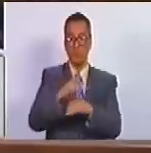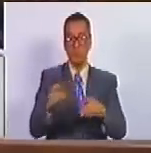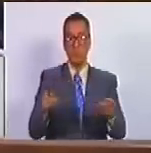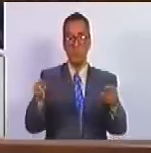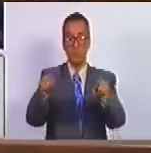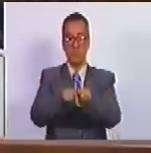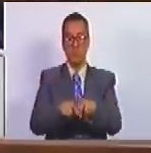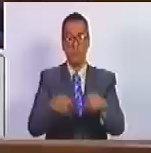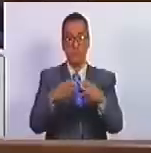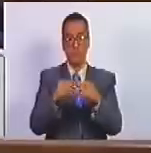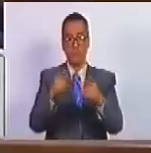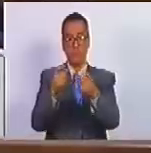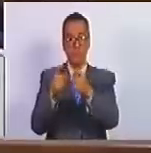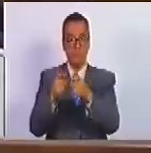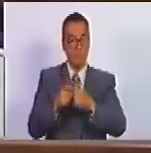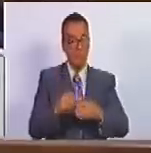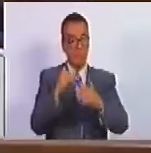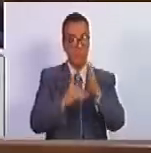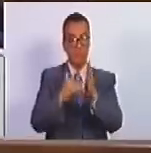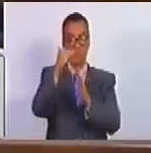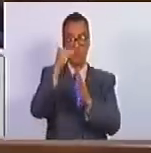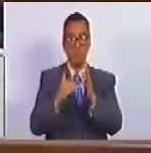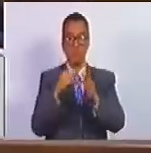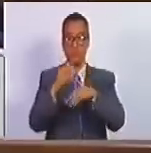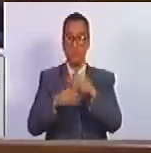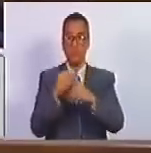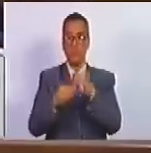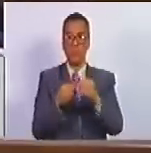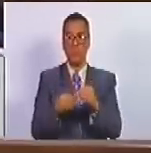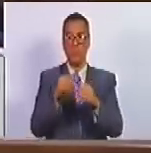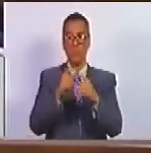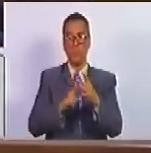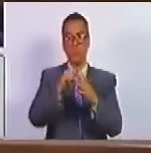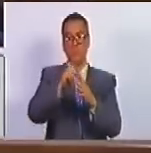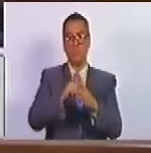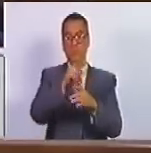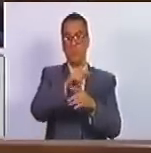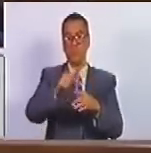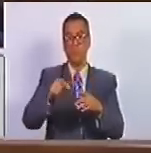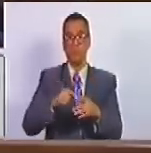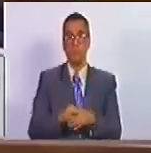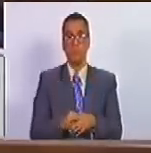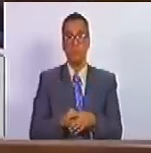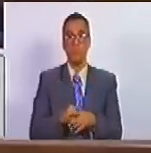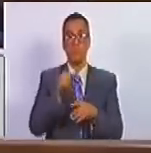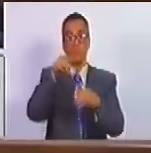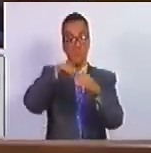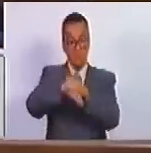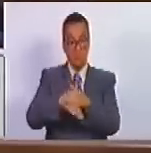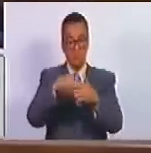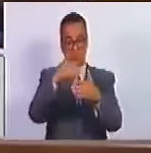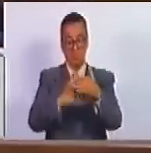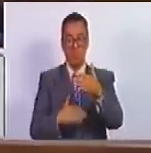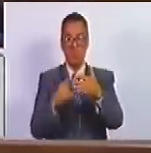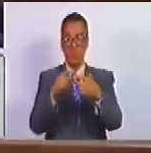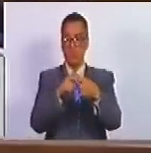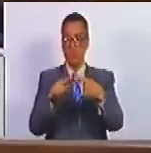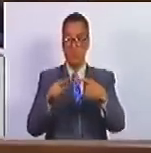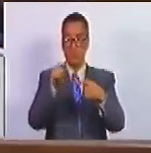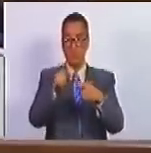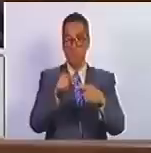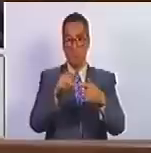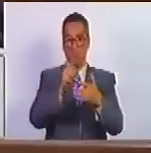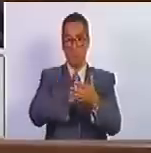Armonización Tributaria, la tabla de valores aplicables a las tasas por tipología, dentro de los límites previstos en